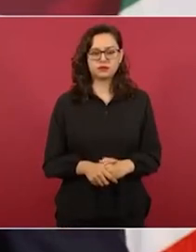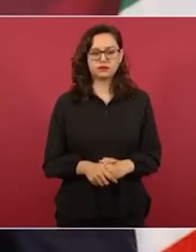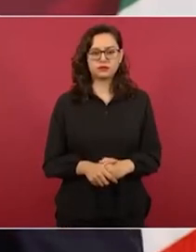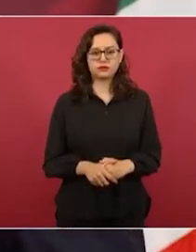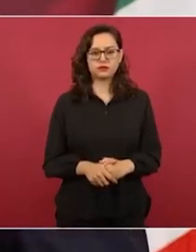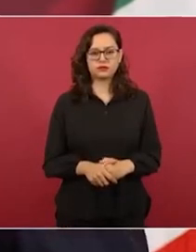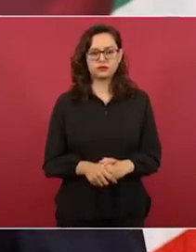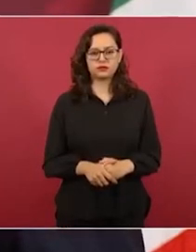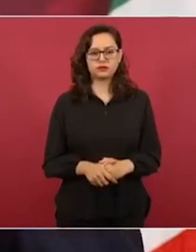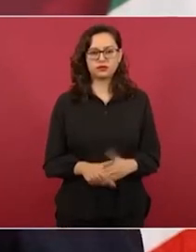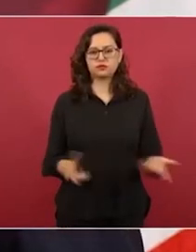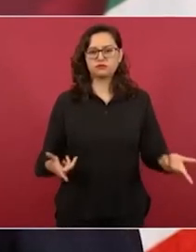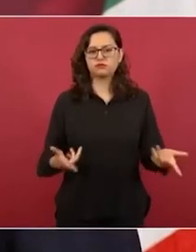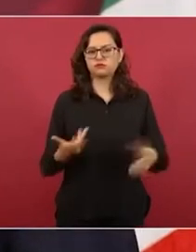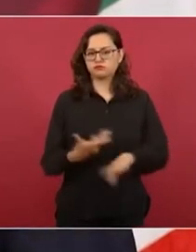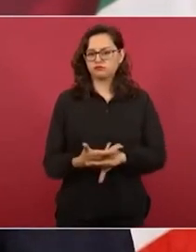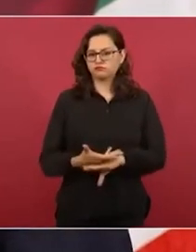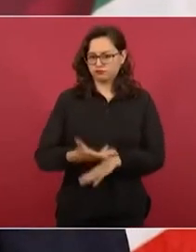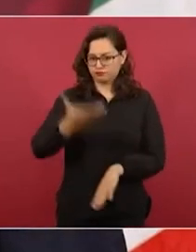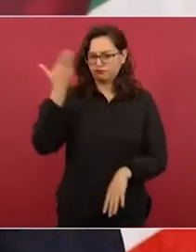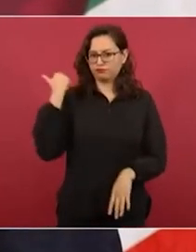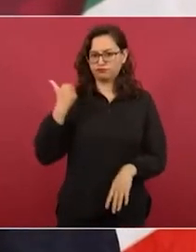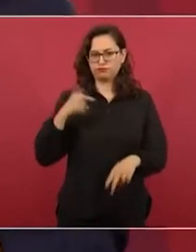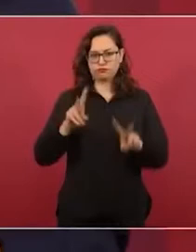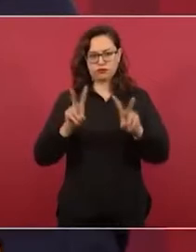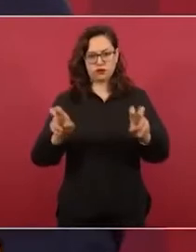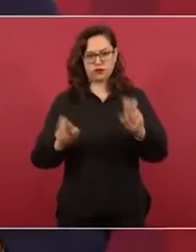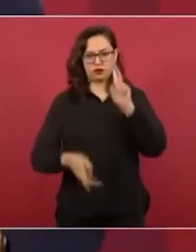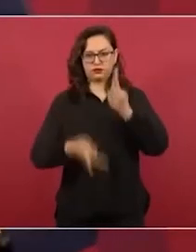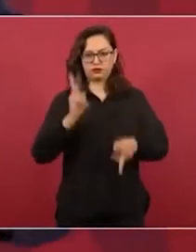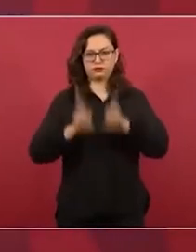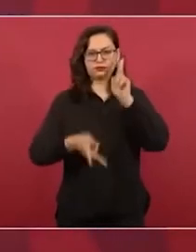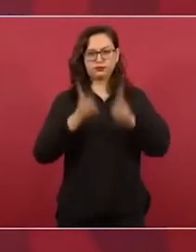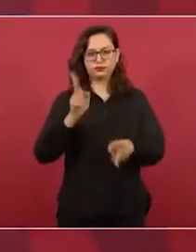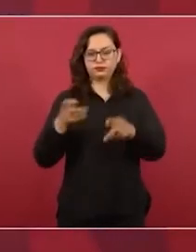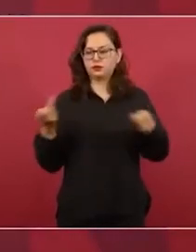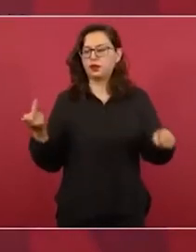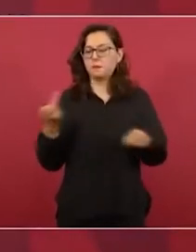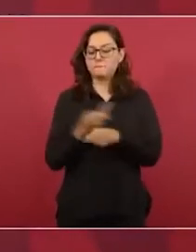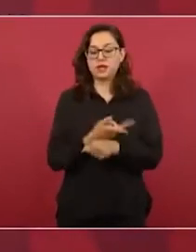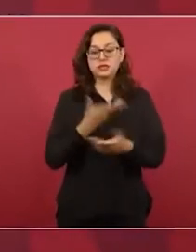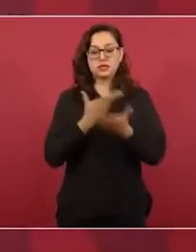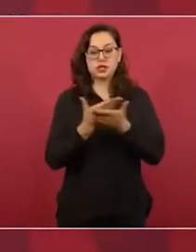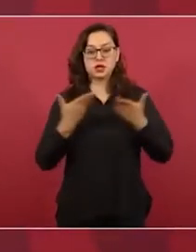estas encuestas que ayudan mucho.